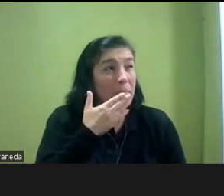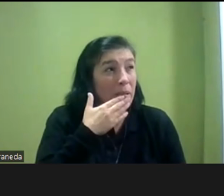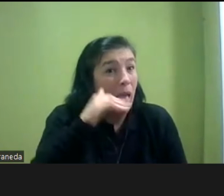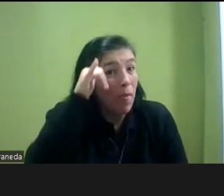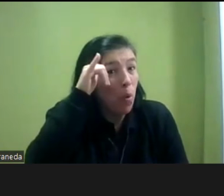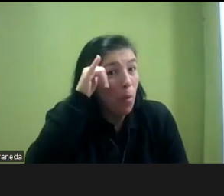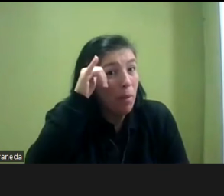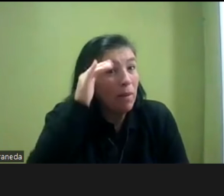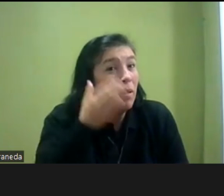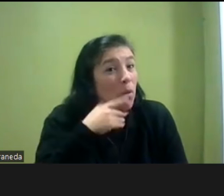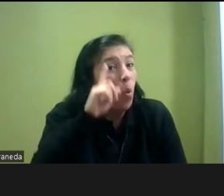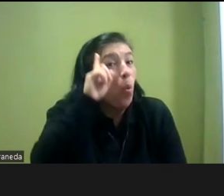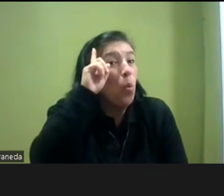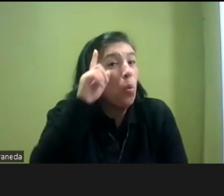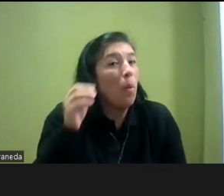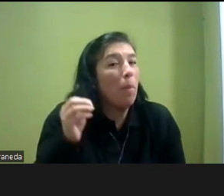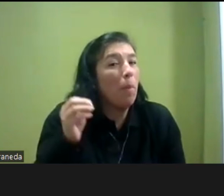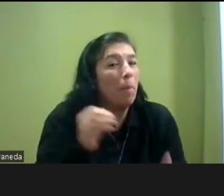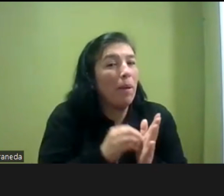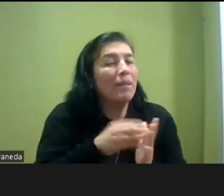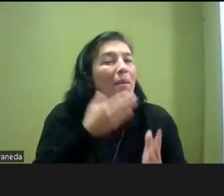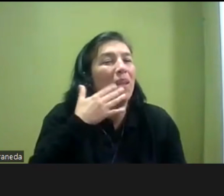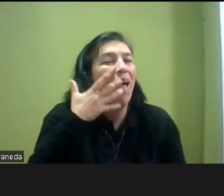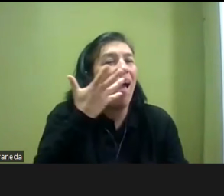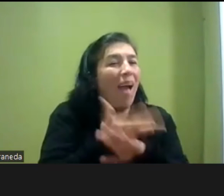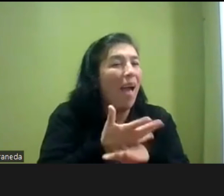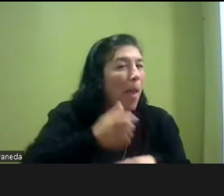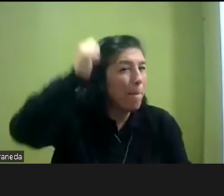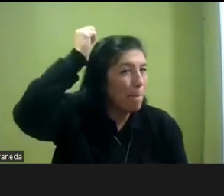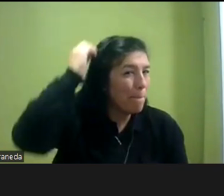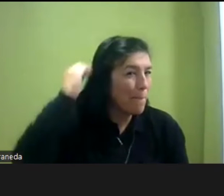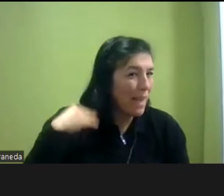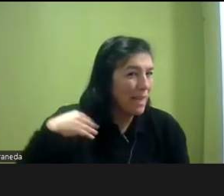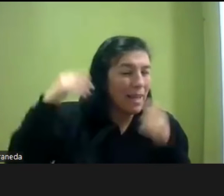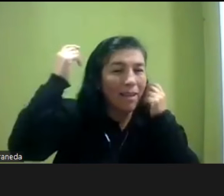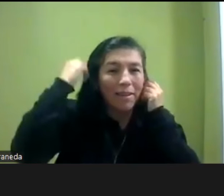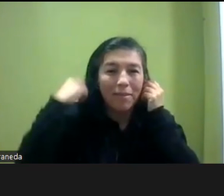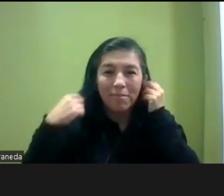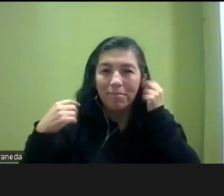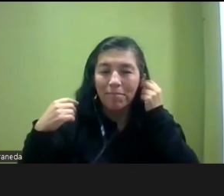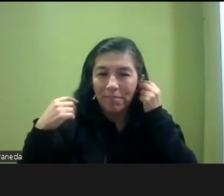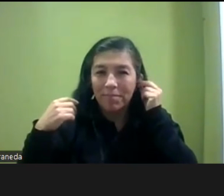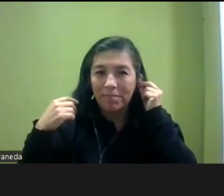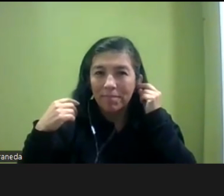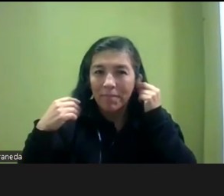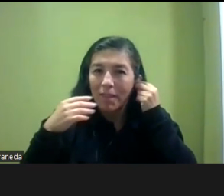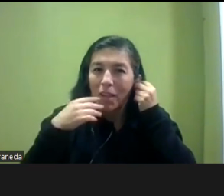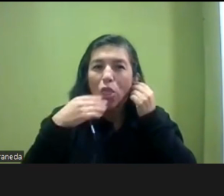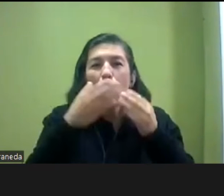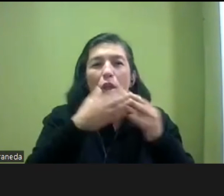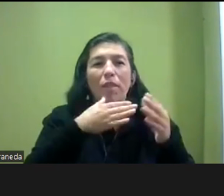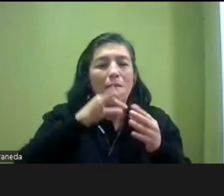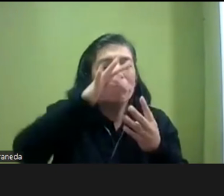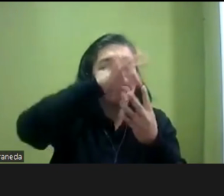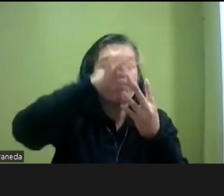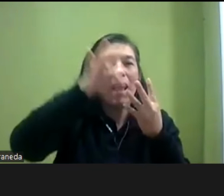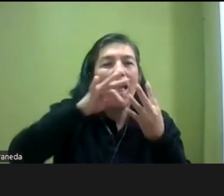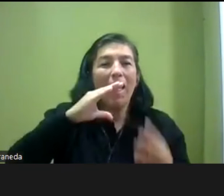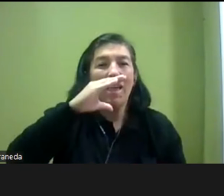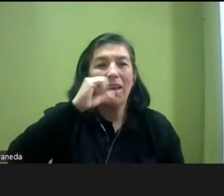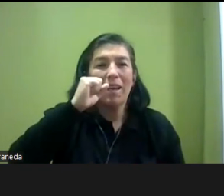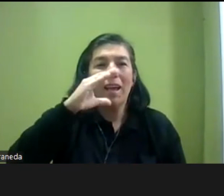Perdón, hay una cosa más. Hay peines Mm, de espinas de cactus, es